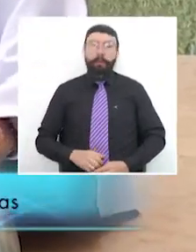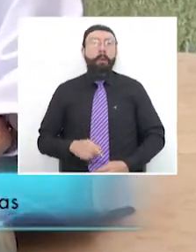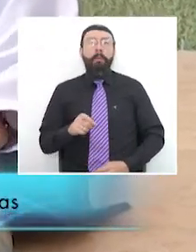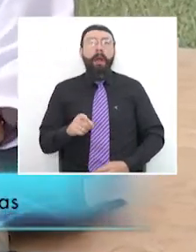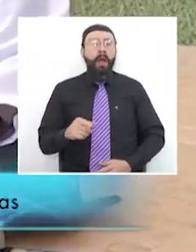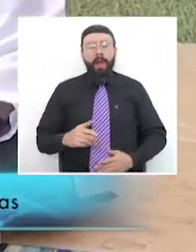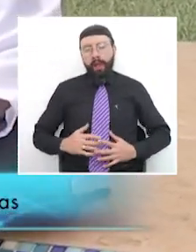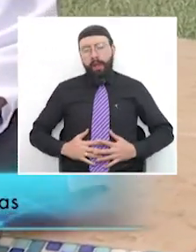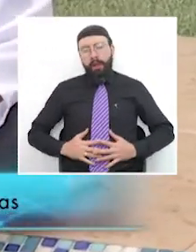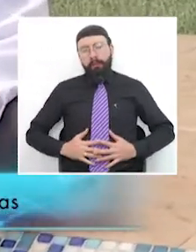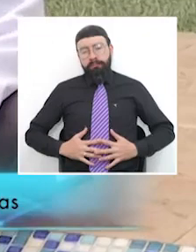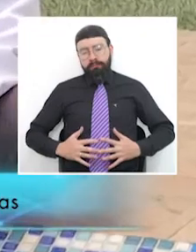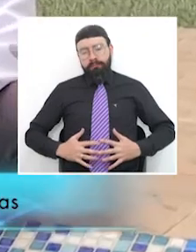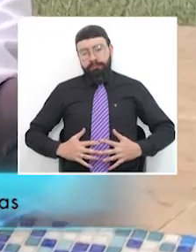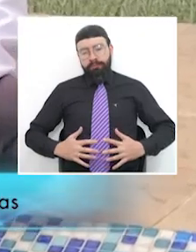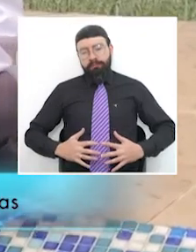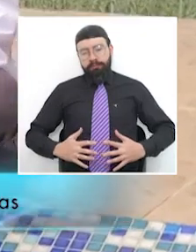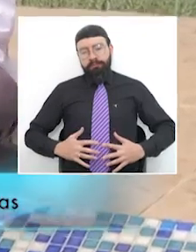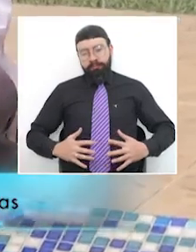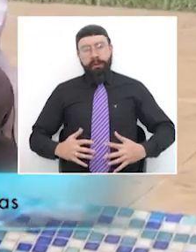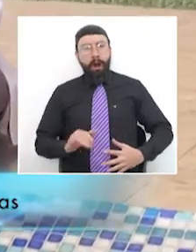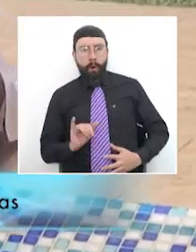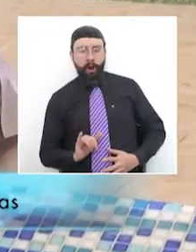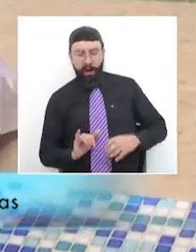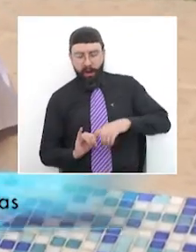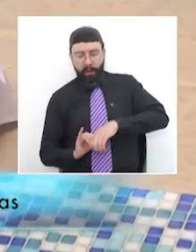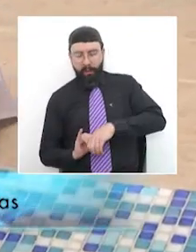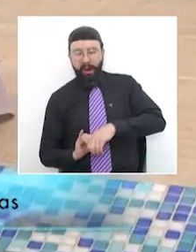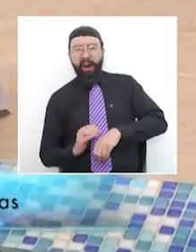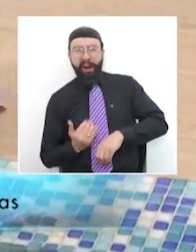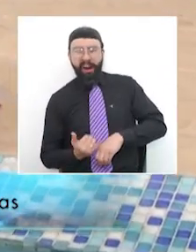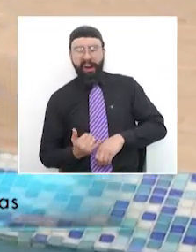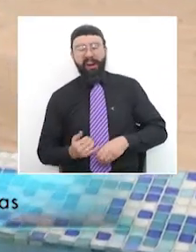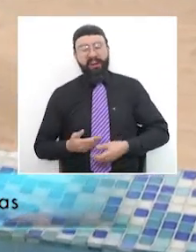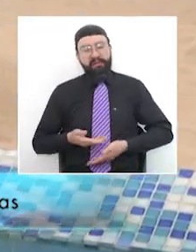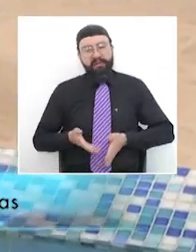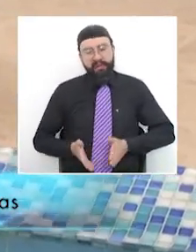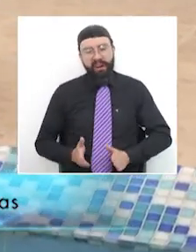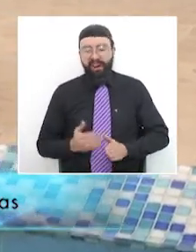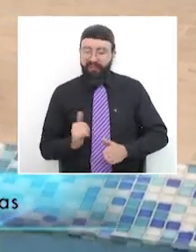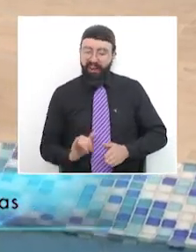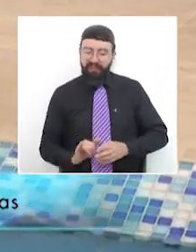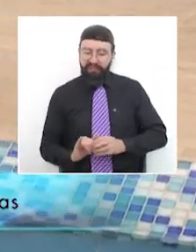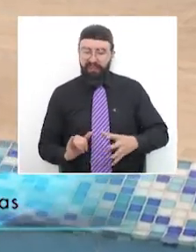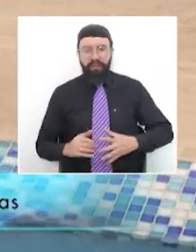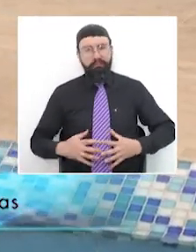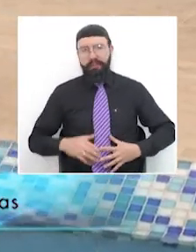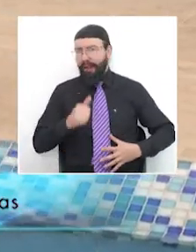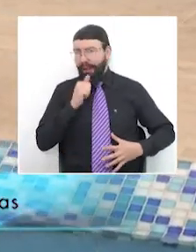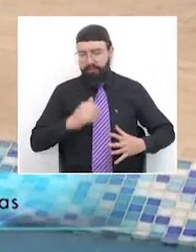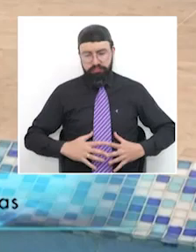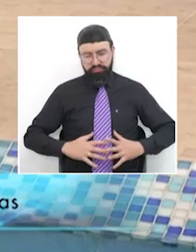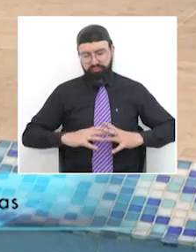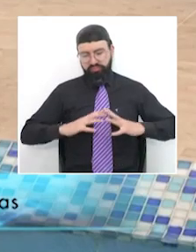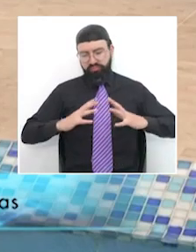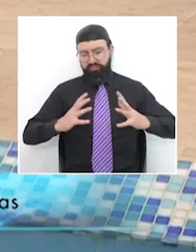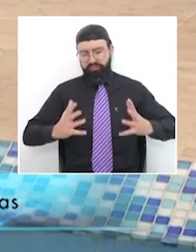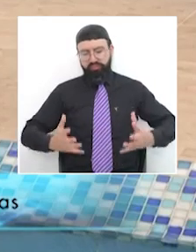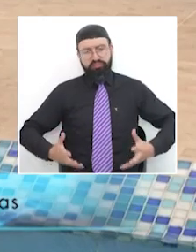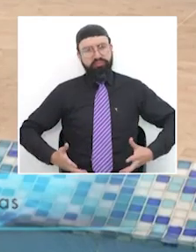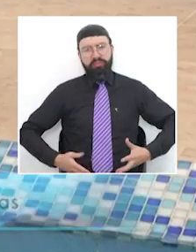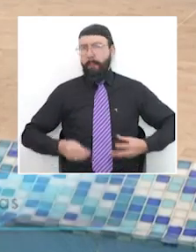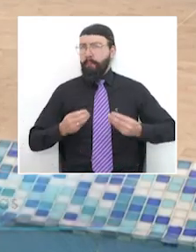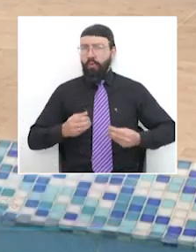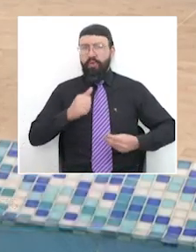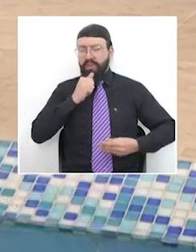desarrollando en el útero, donde hay una placenta y hay una gran cantidad de líquido. Y entonces,